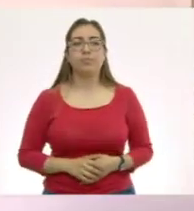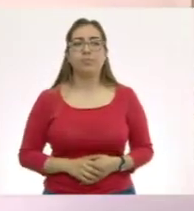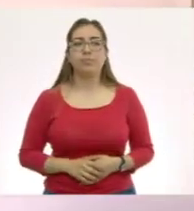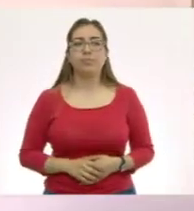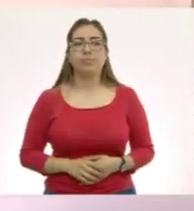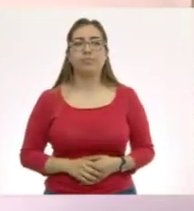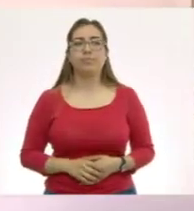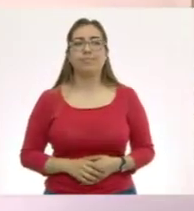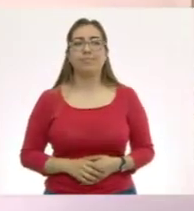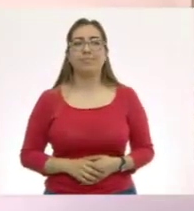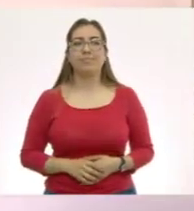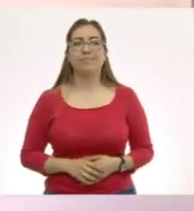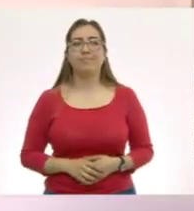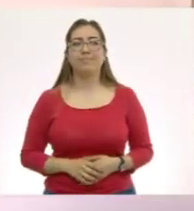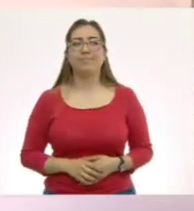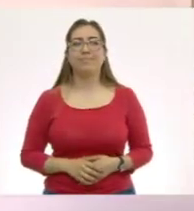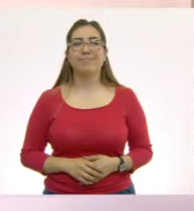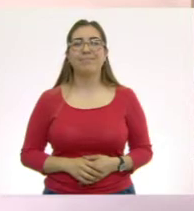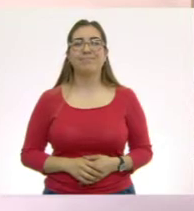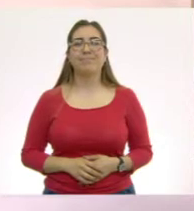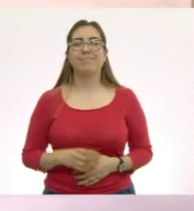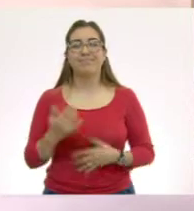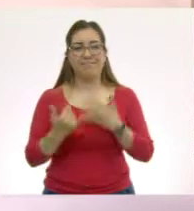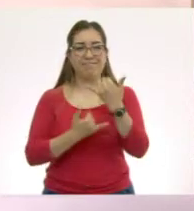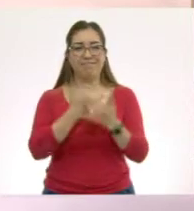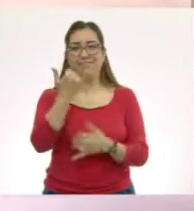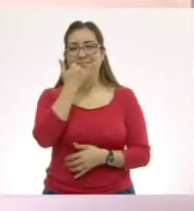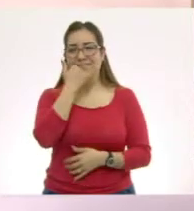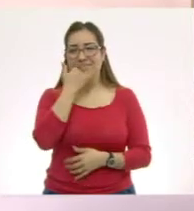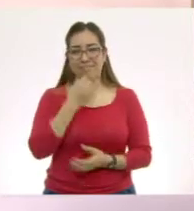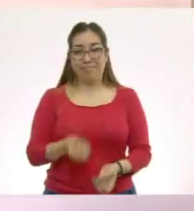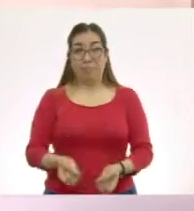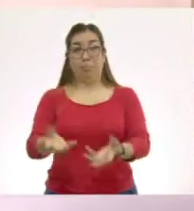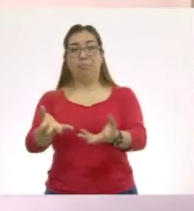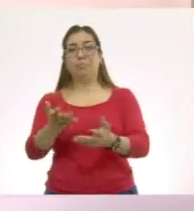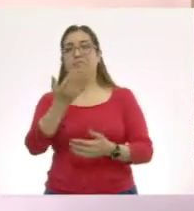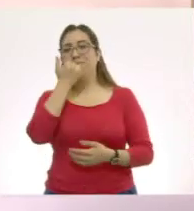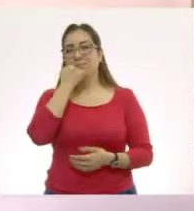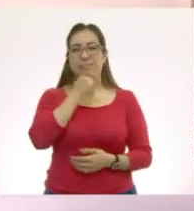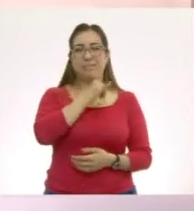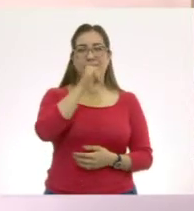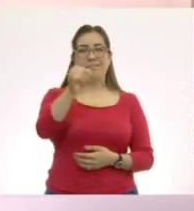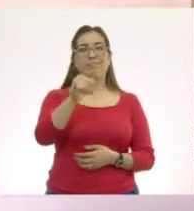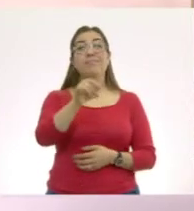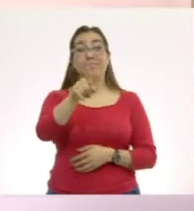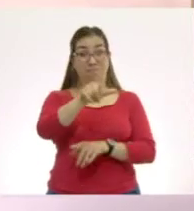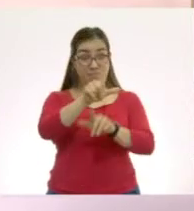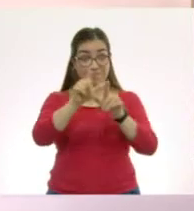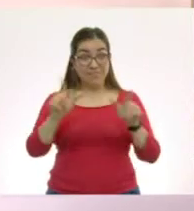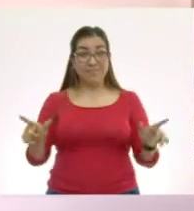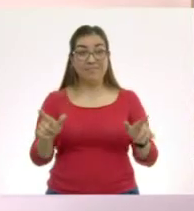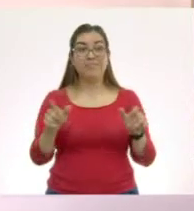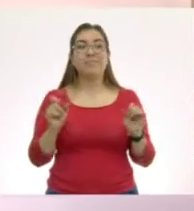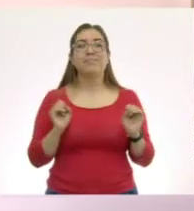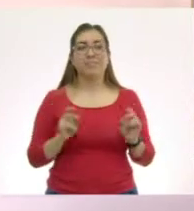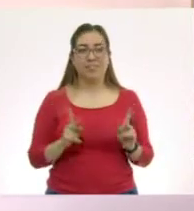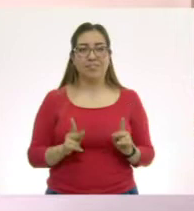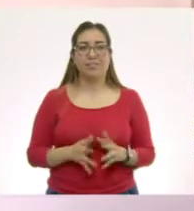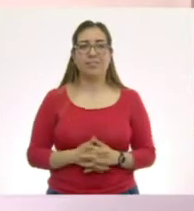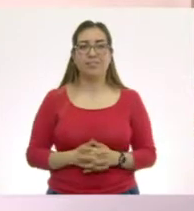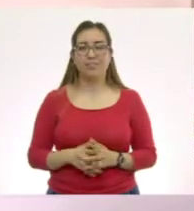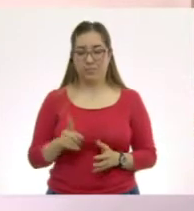¡Ay! ¡No! Se me quieren escapar estos dados. ¿Están listas y listos ahí en casa? Muy bien,